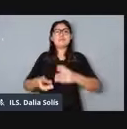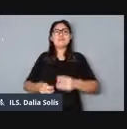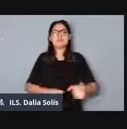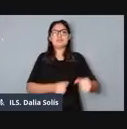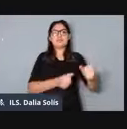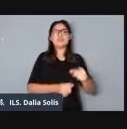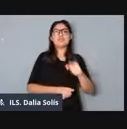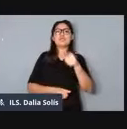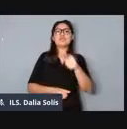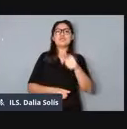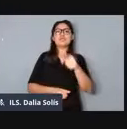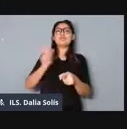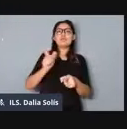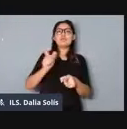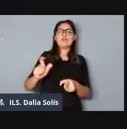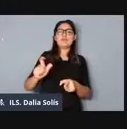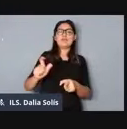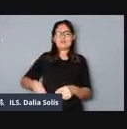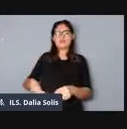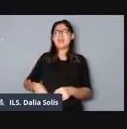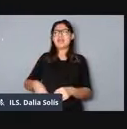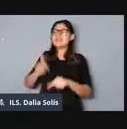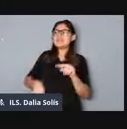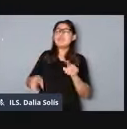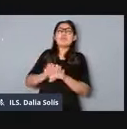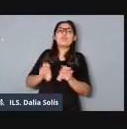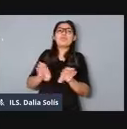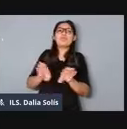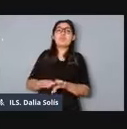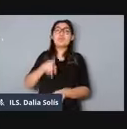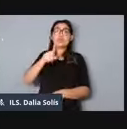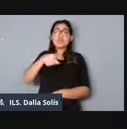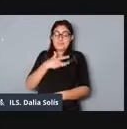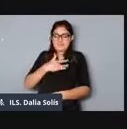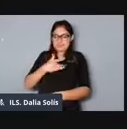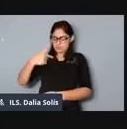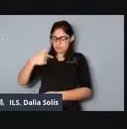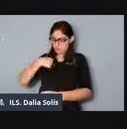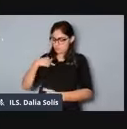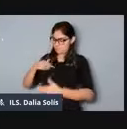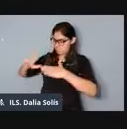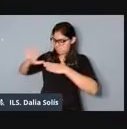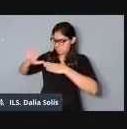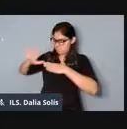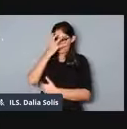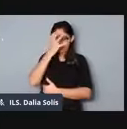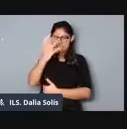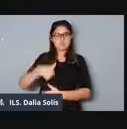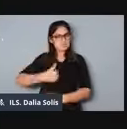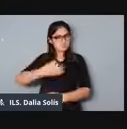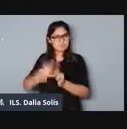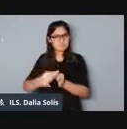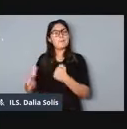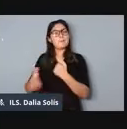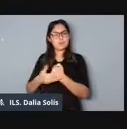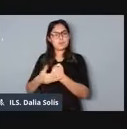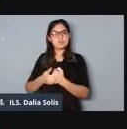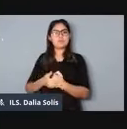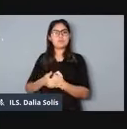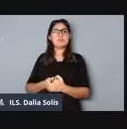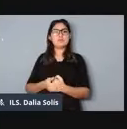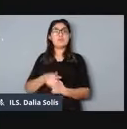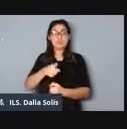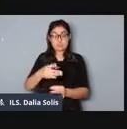Eso. El compromiso de, por ejemplo, ya le pegué a mi hija. Bueno, ¿no? Por una tontería. Ya